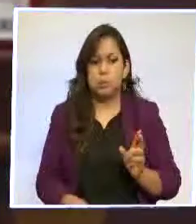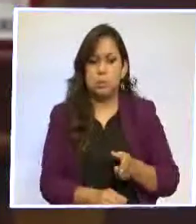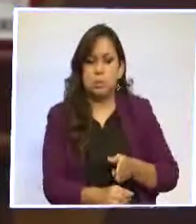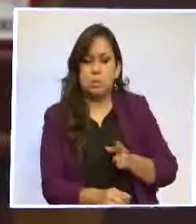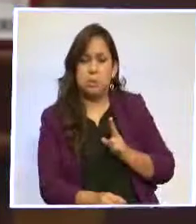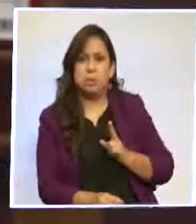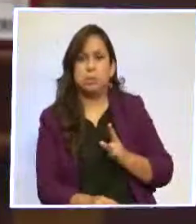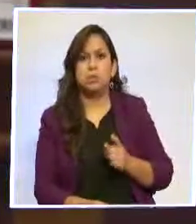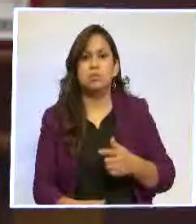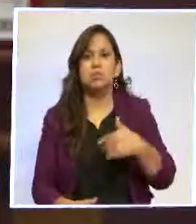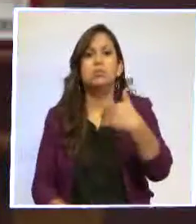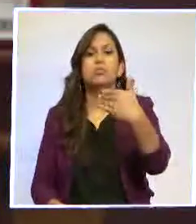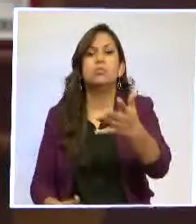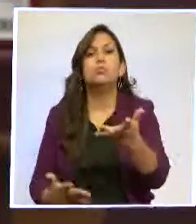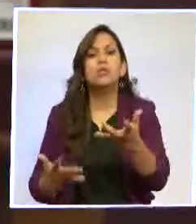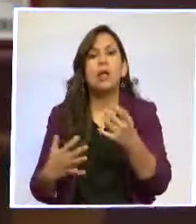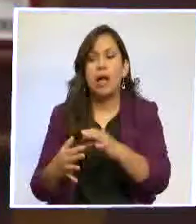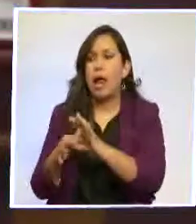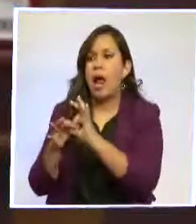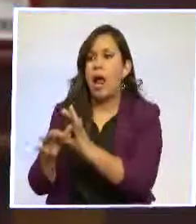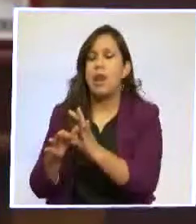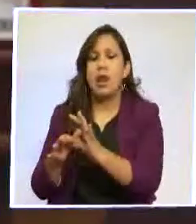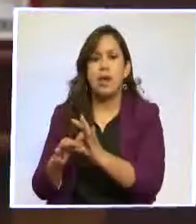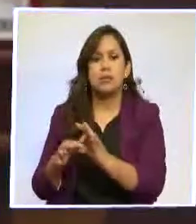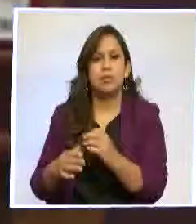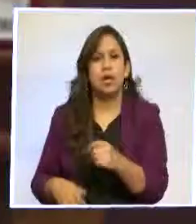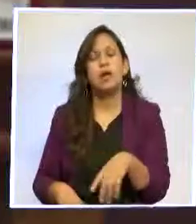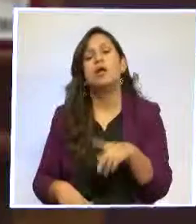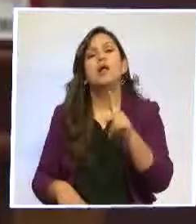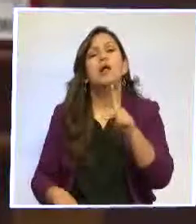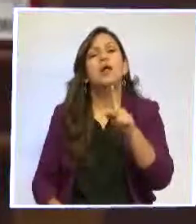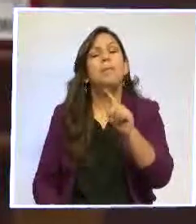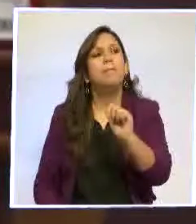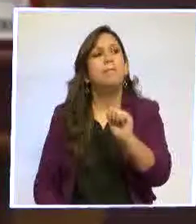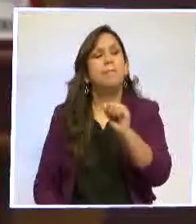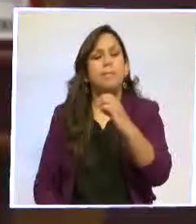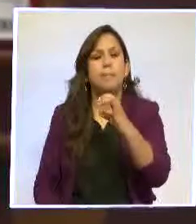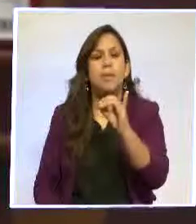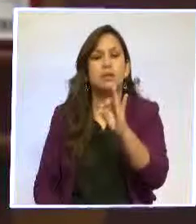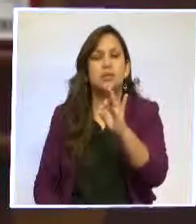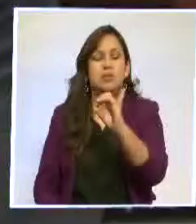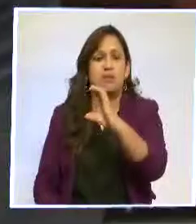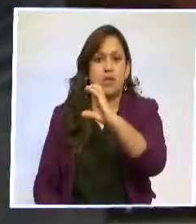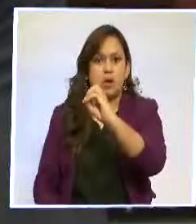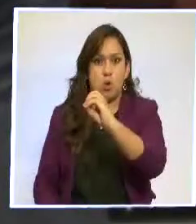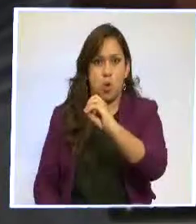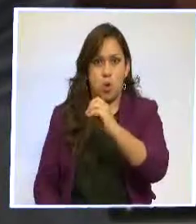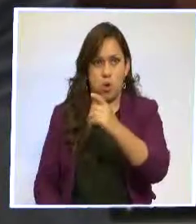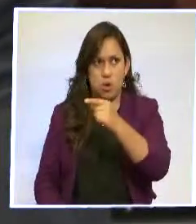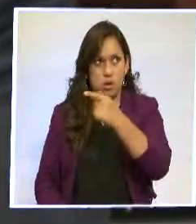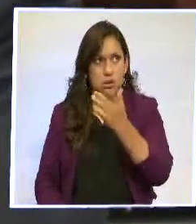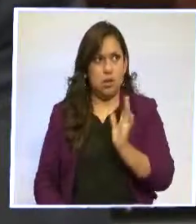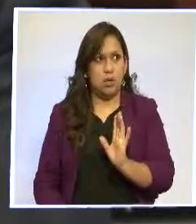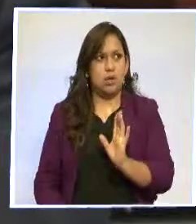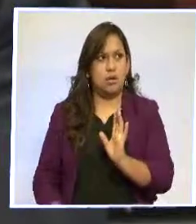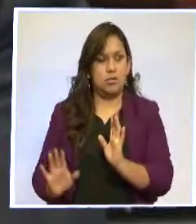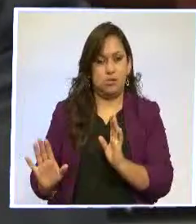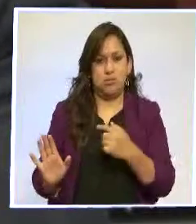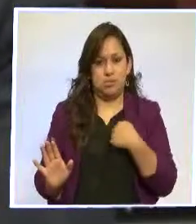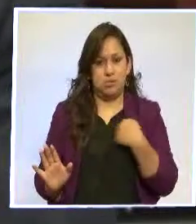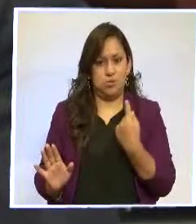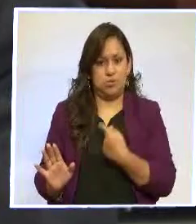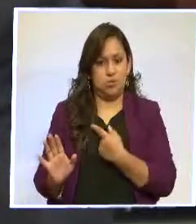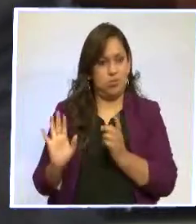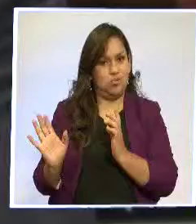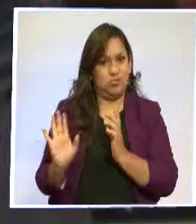del Pacífico, hacia la Alianza del Pacífico, que él no cree mucho en los mecanismos proteccionistas. Aunque Argentina no pertenece a esa parte del continente, no a esa parte